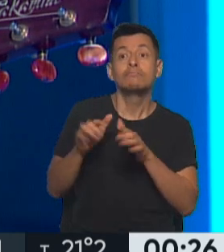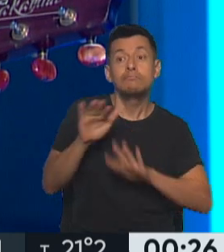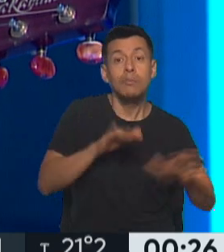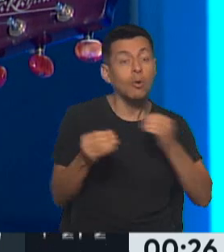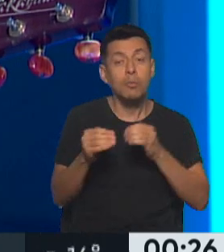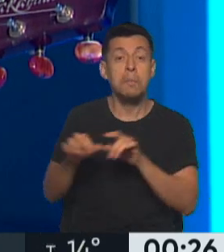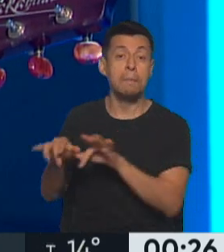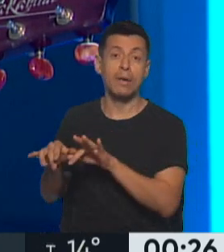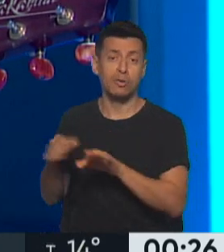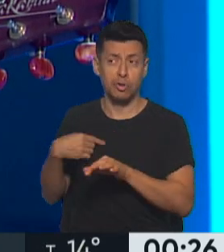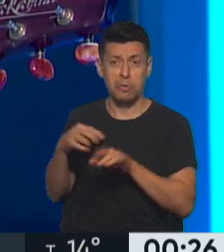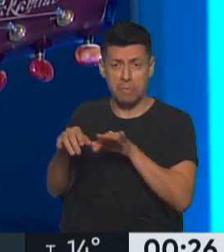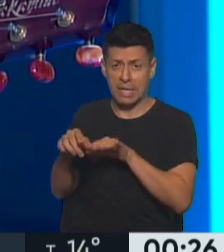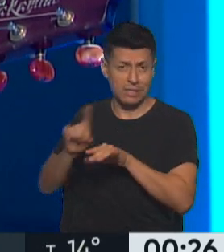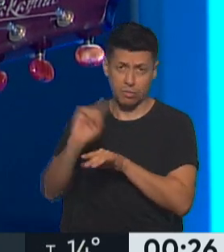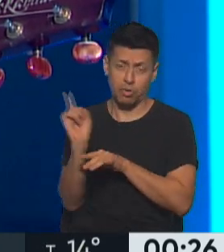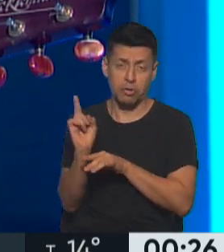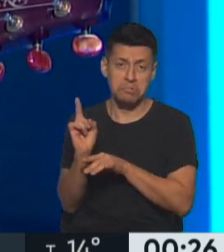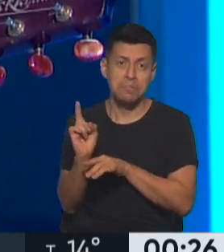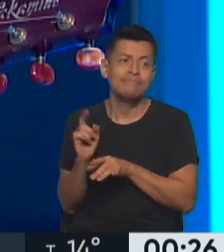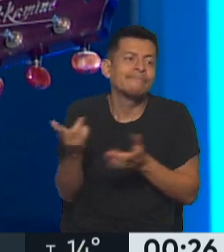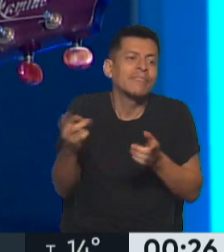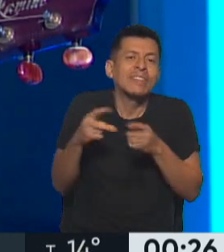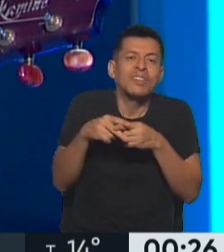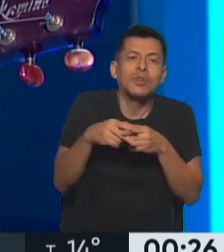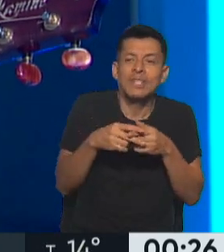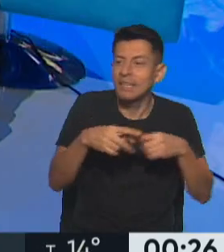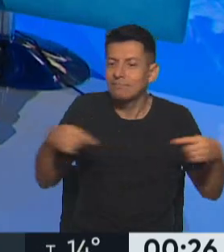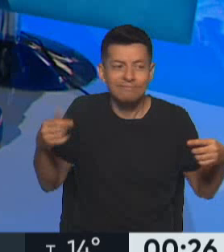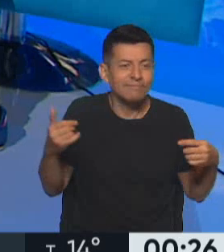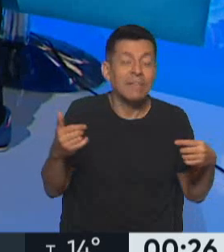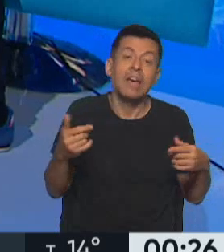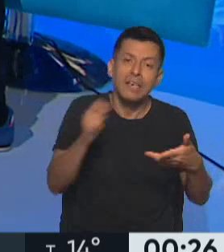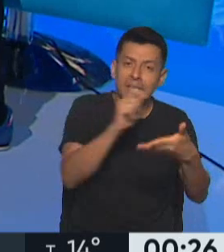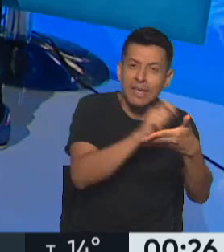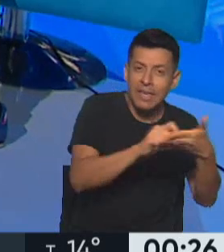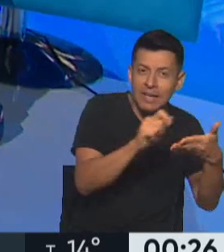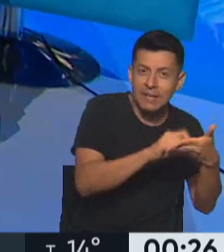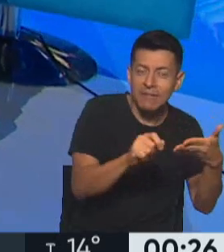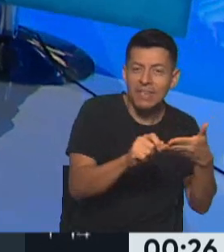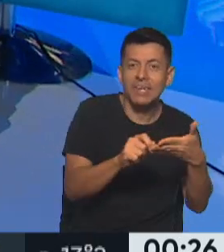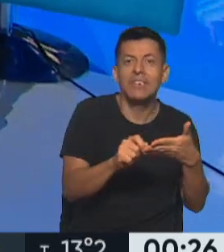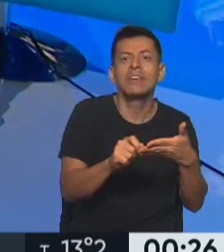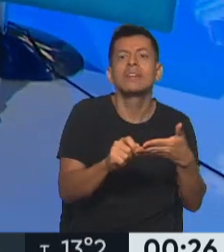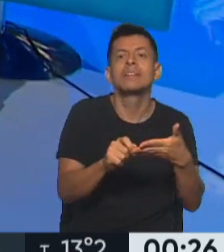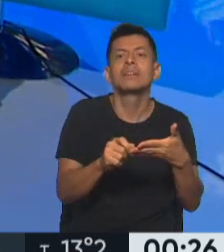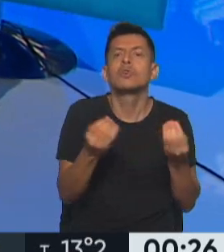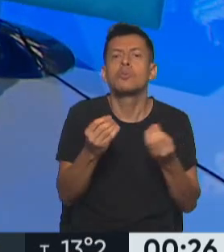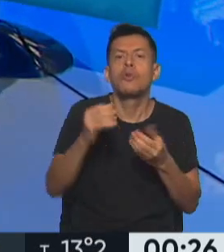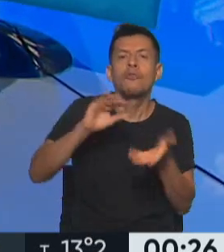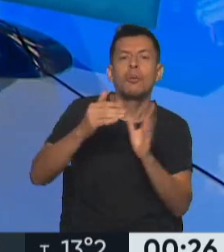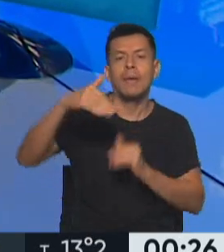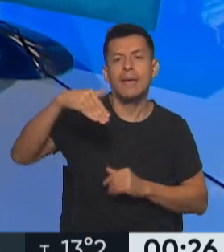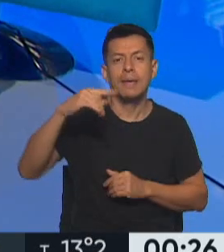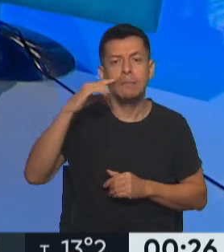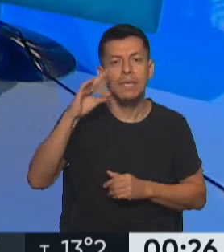yo no soy pianista. Pero las posibilidades tecnológicas me permitieron escribir todo vía MIDI, en sistema. Claro.